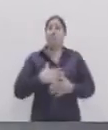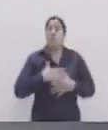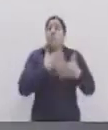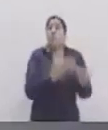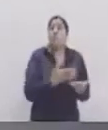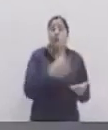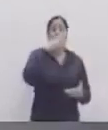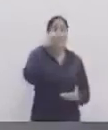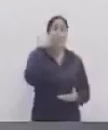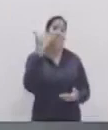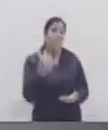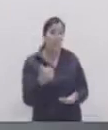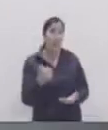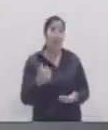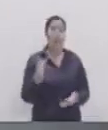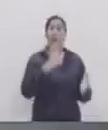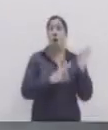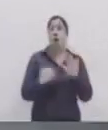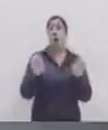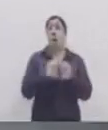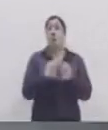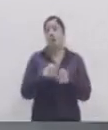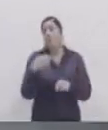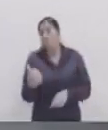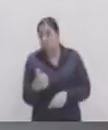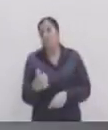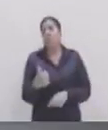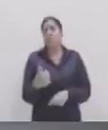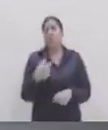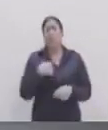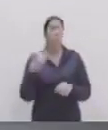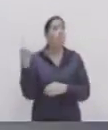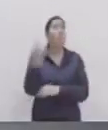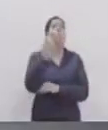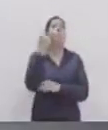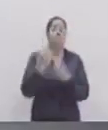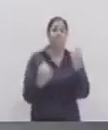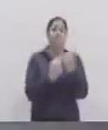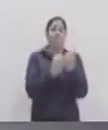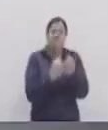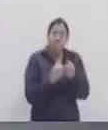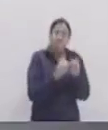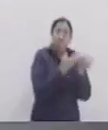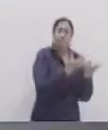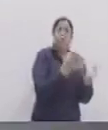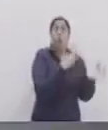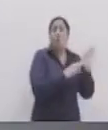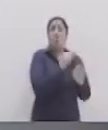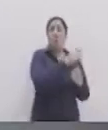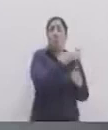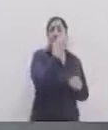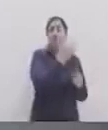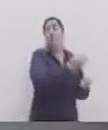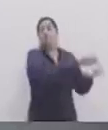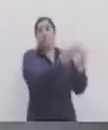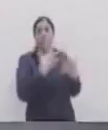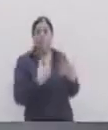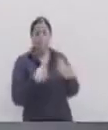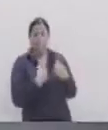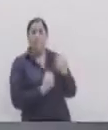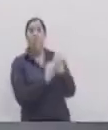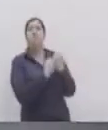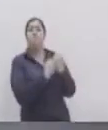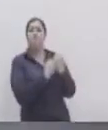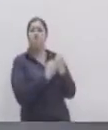confianza con una tía, con una prima, entonces es muy importante que yo me apoye en ella, ¿verdad? O ella se apoye en mí. O